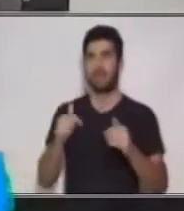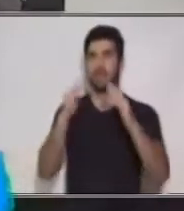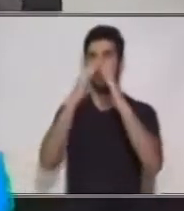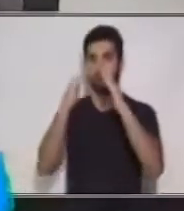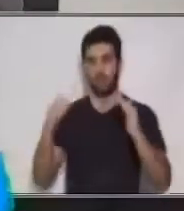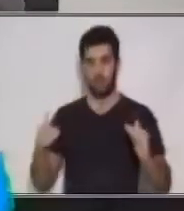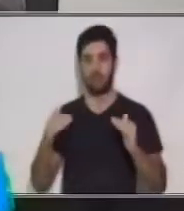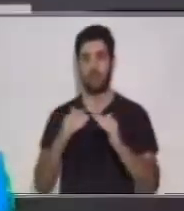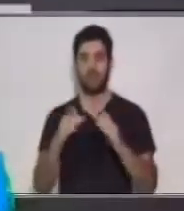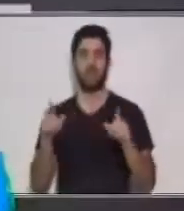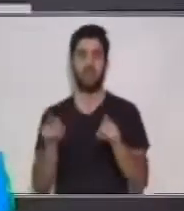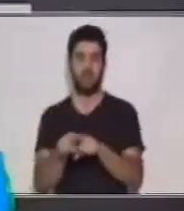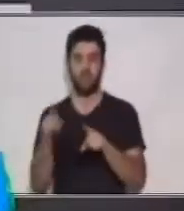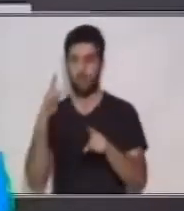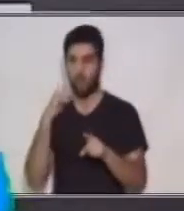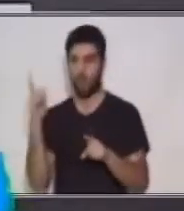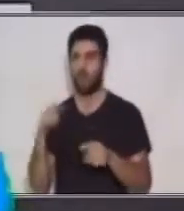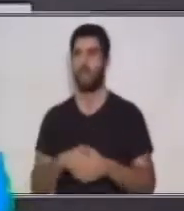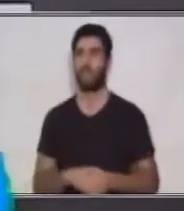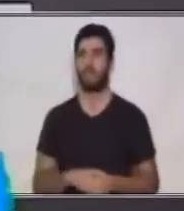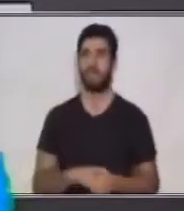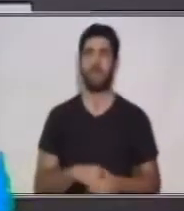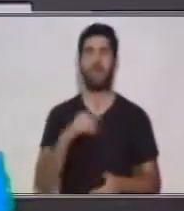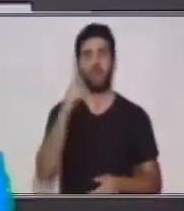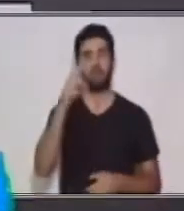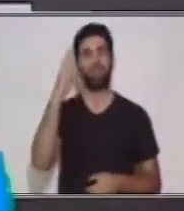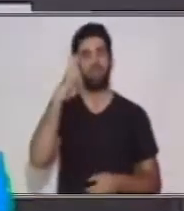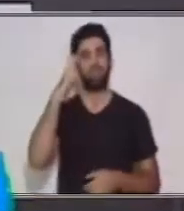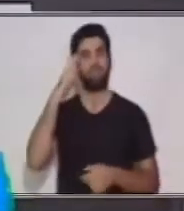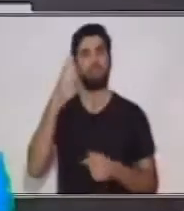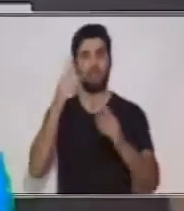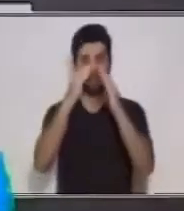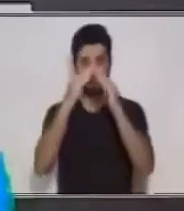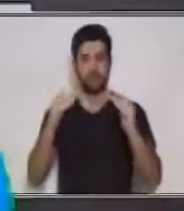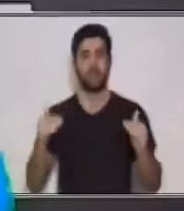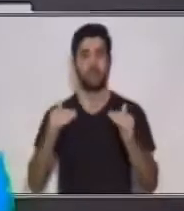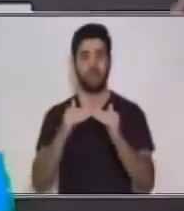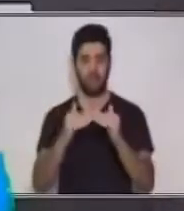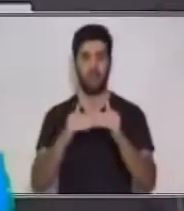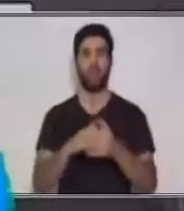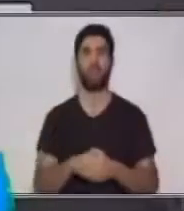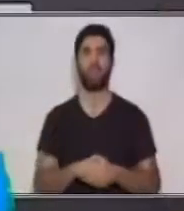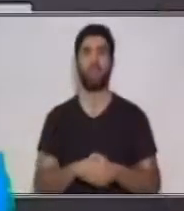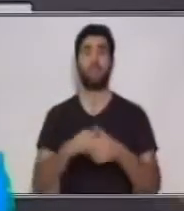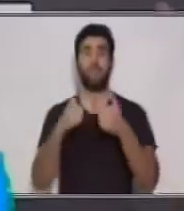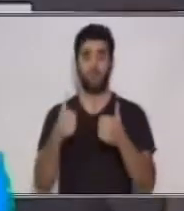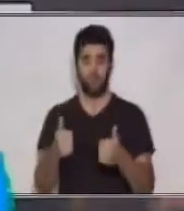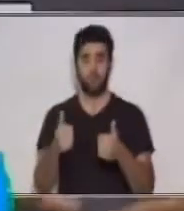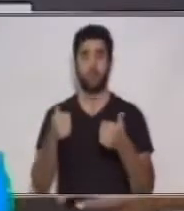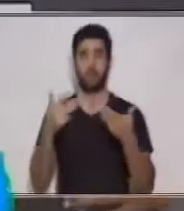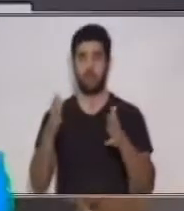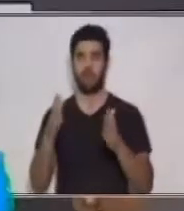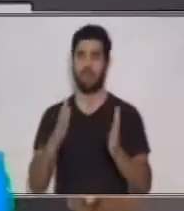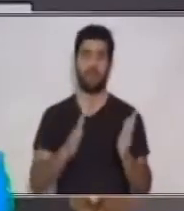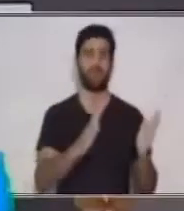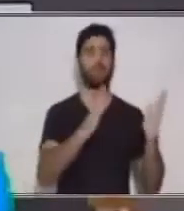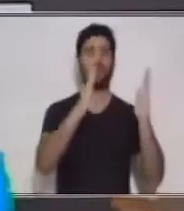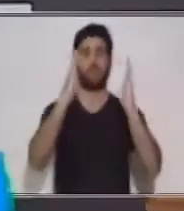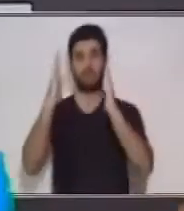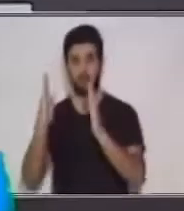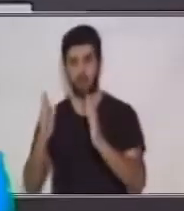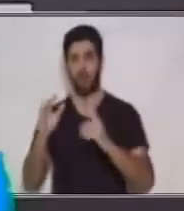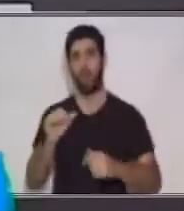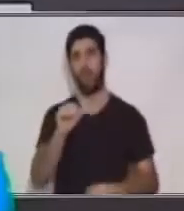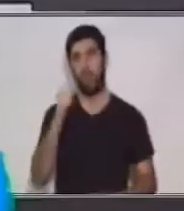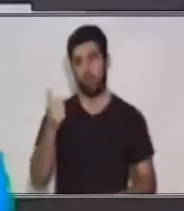un triángulo equilátero. Recuérdalo, triángulo equilátero. Muy bien, vamos a ver ahora el siguiente triángulo, que